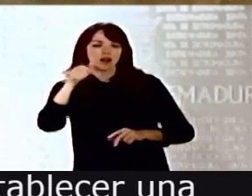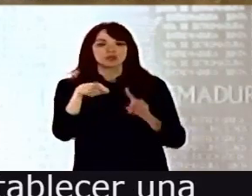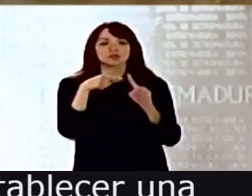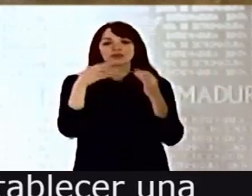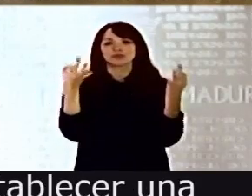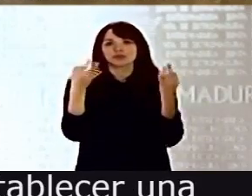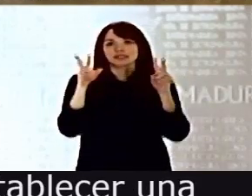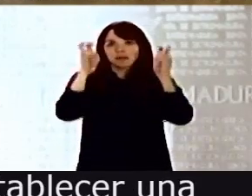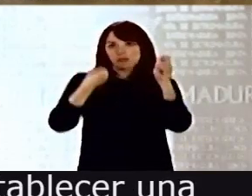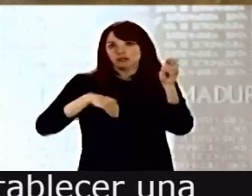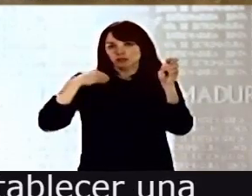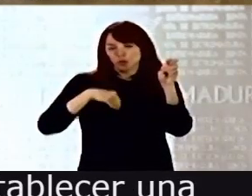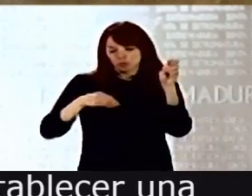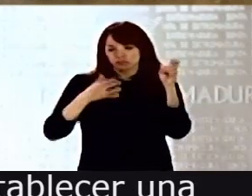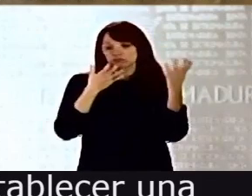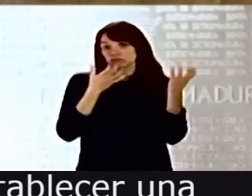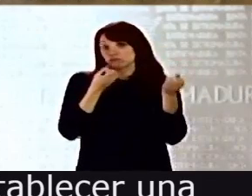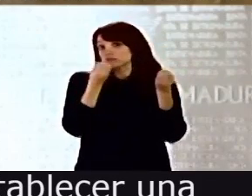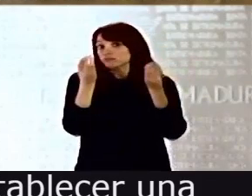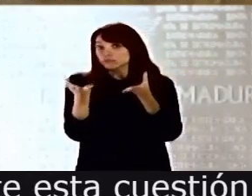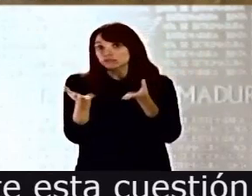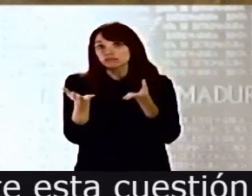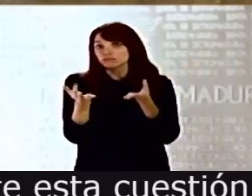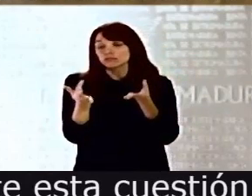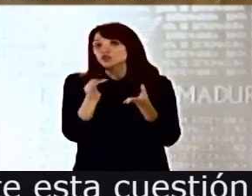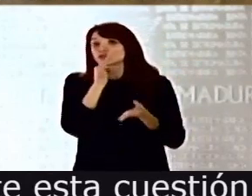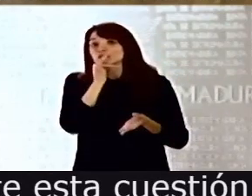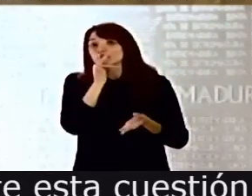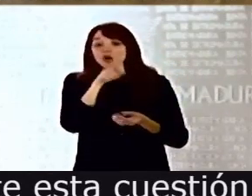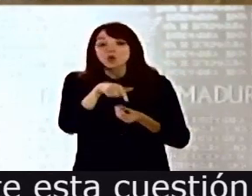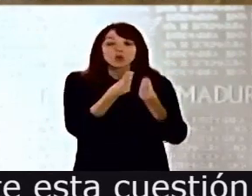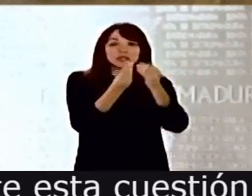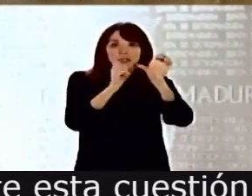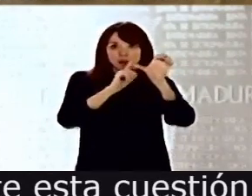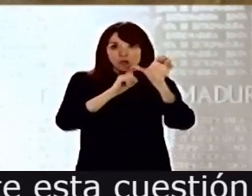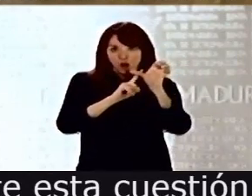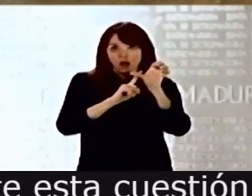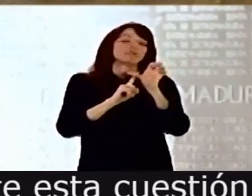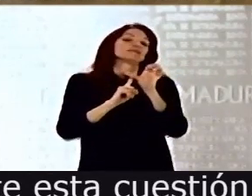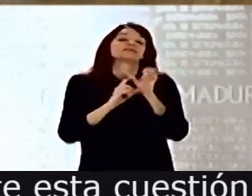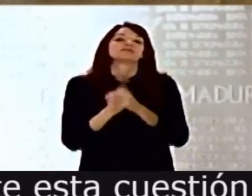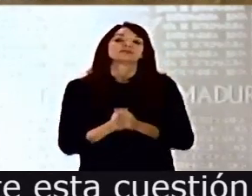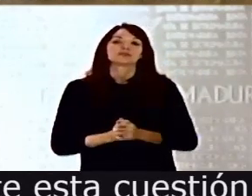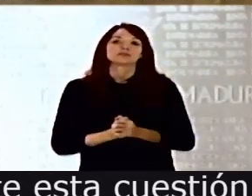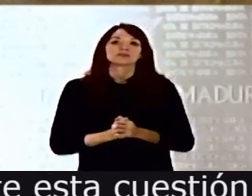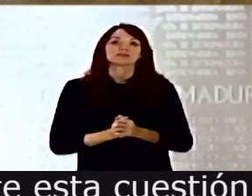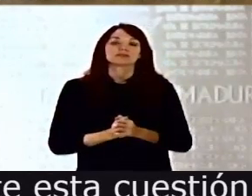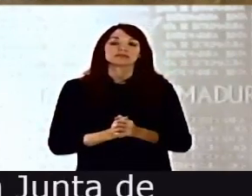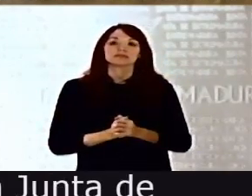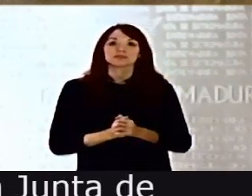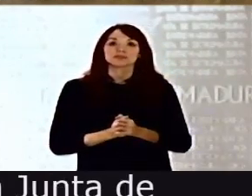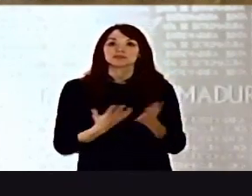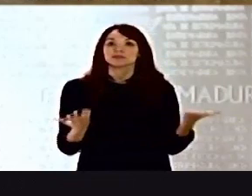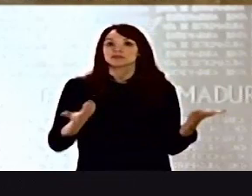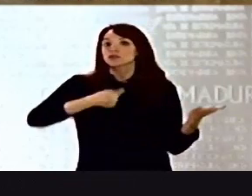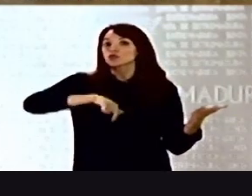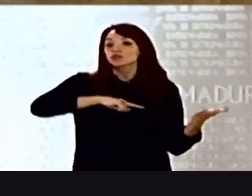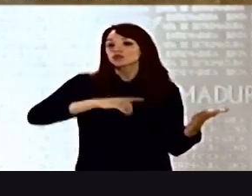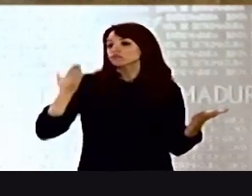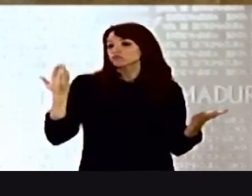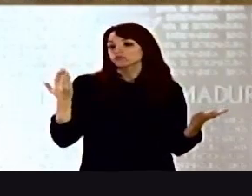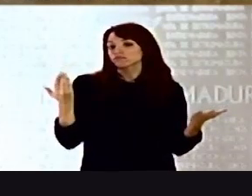esta cuestión que he de decirle que no ha sentado bien en la Junta de Extremadura. Y aún así nosotros pues vamos